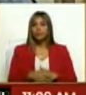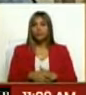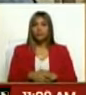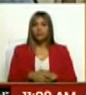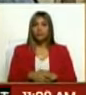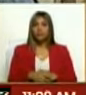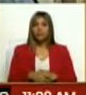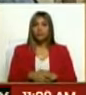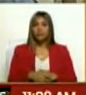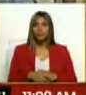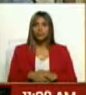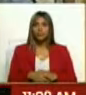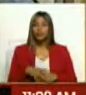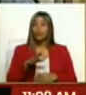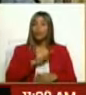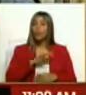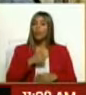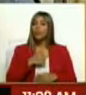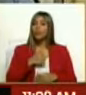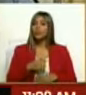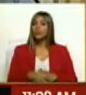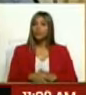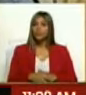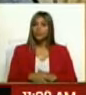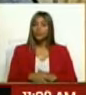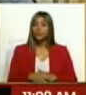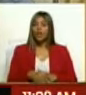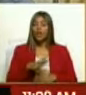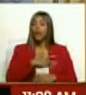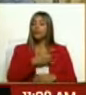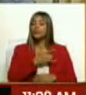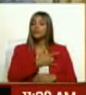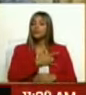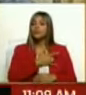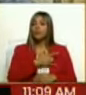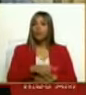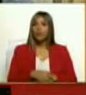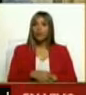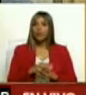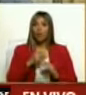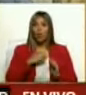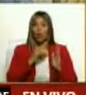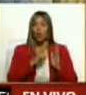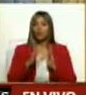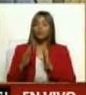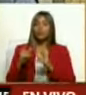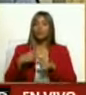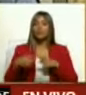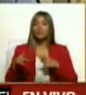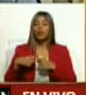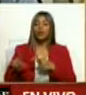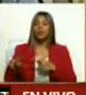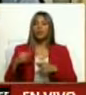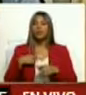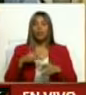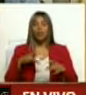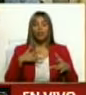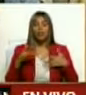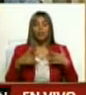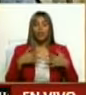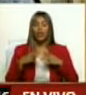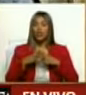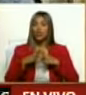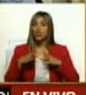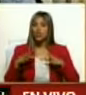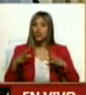gran Guayana Esequiba que es nuestro territorio. Las universidades estamos organizando diferentes actividades académicas, todas